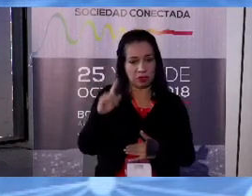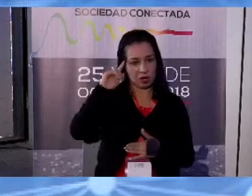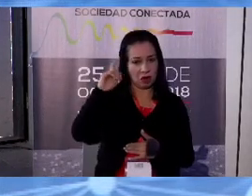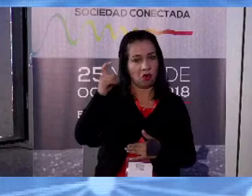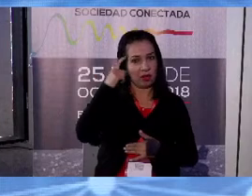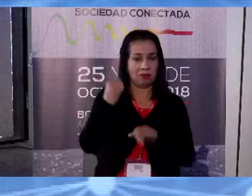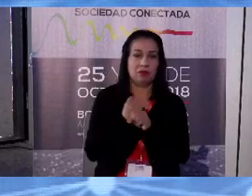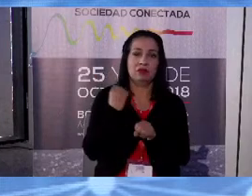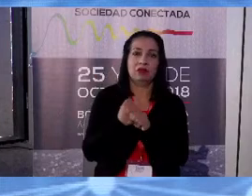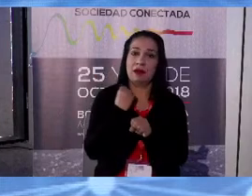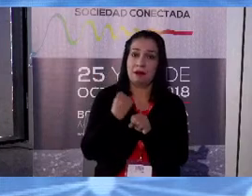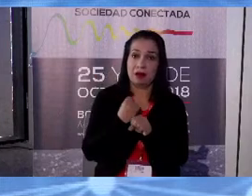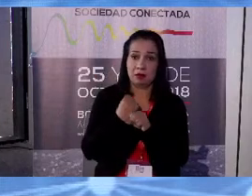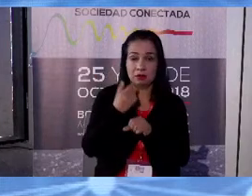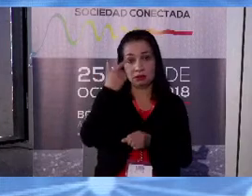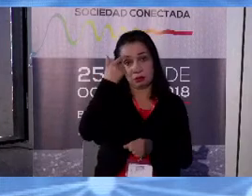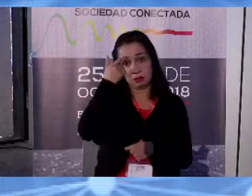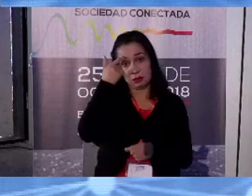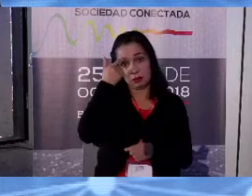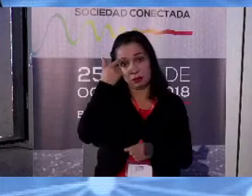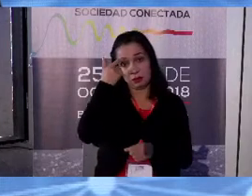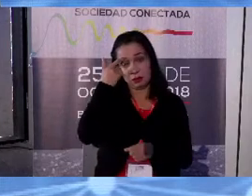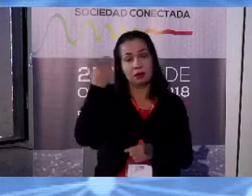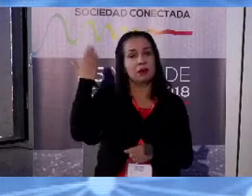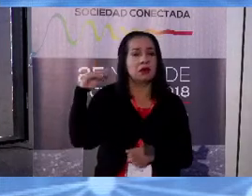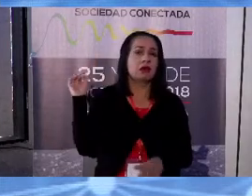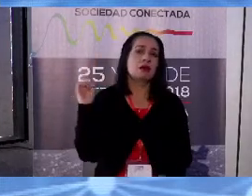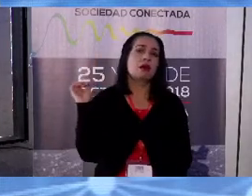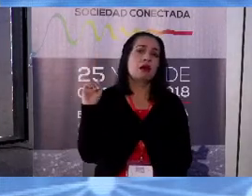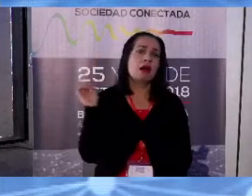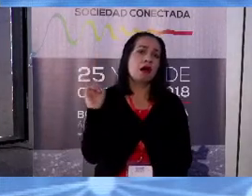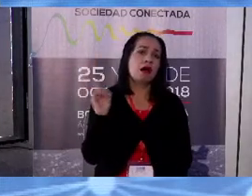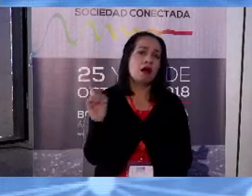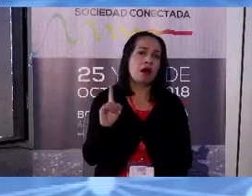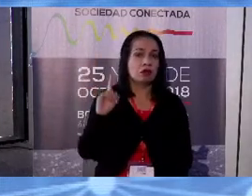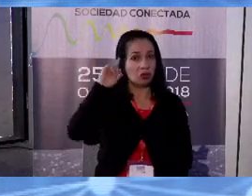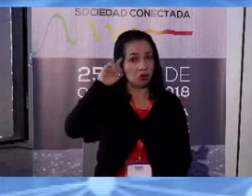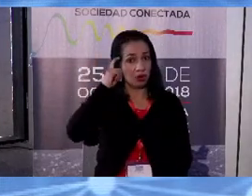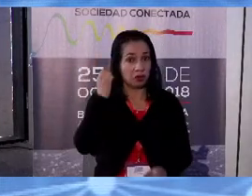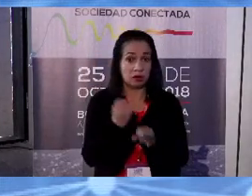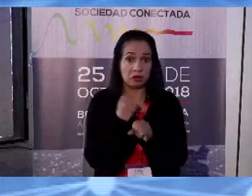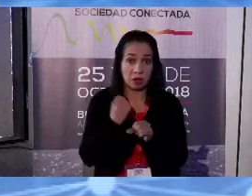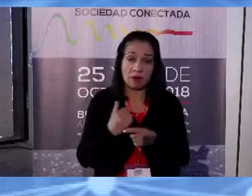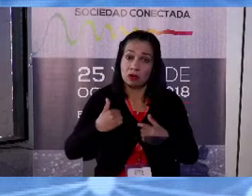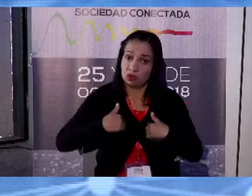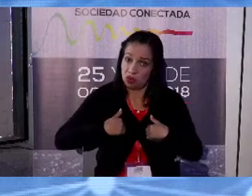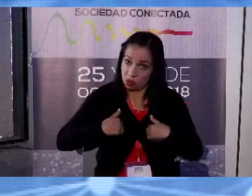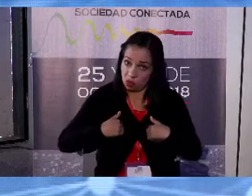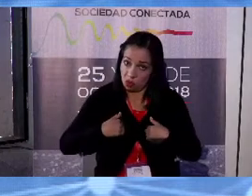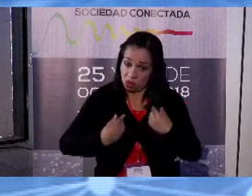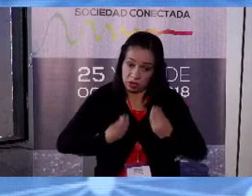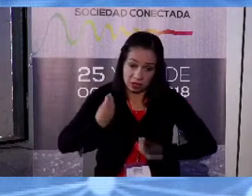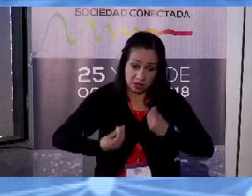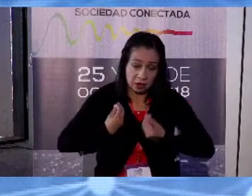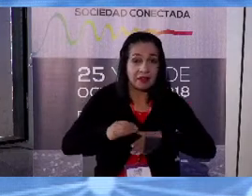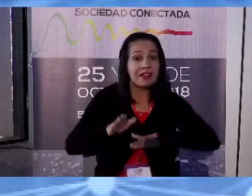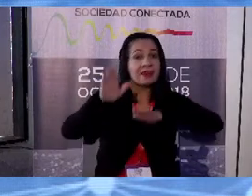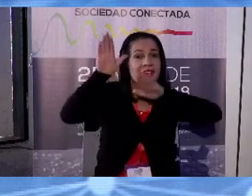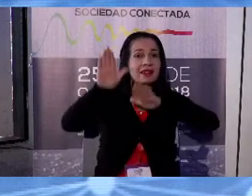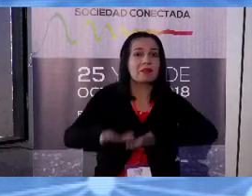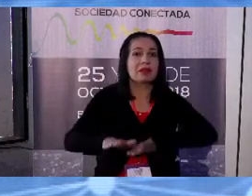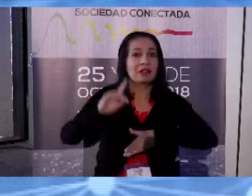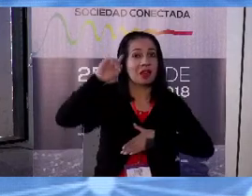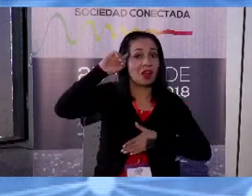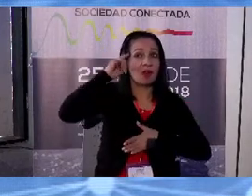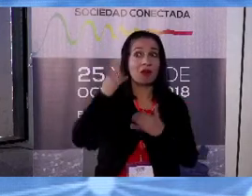llevo desde hace muchísimos años funcionario público yo no soy un representante del